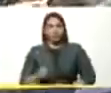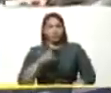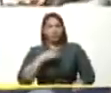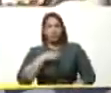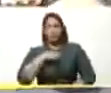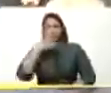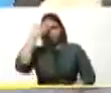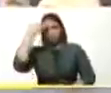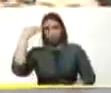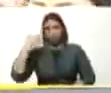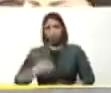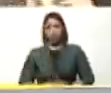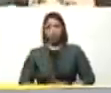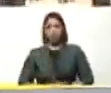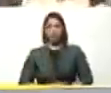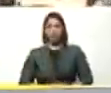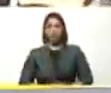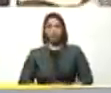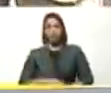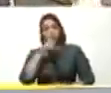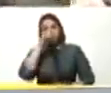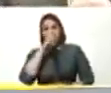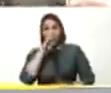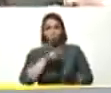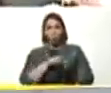Inolvidable. Año